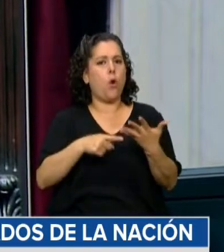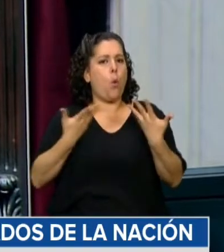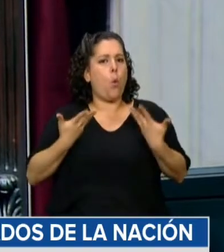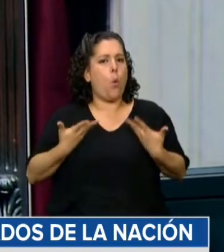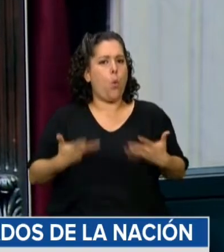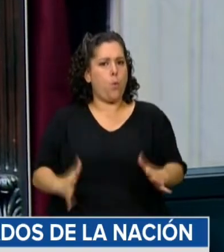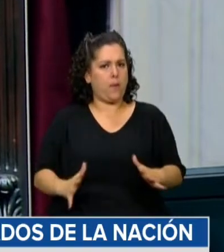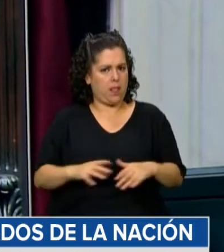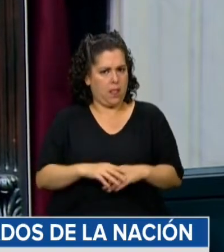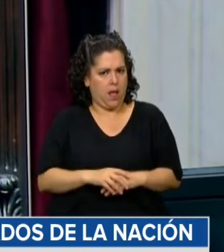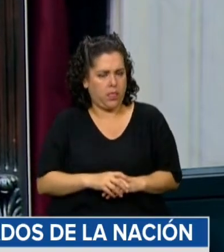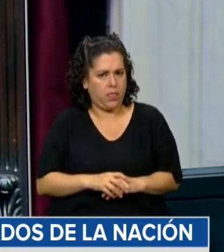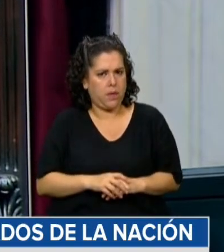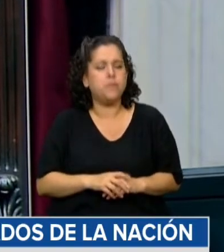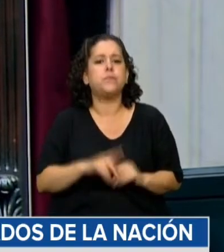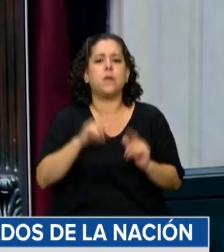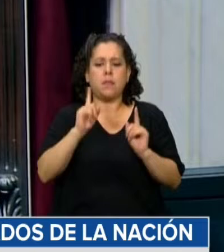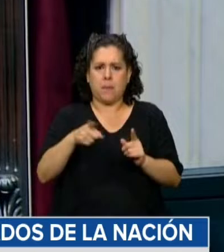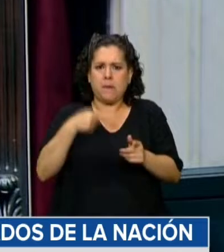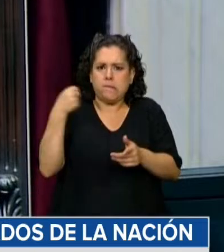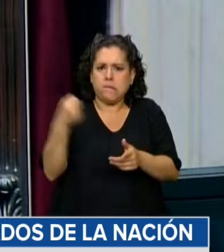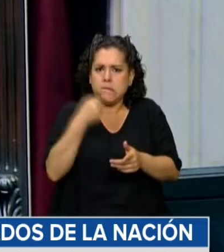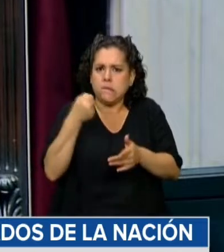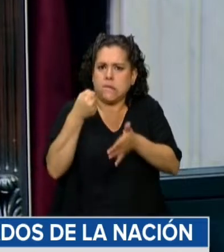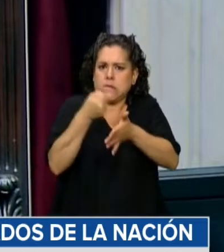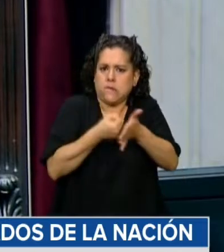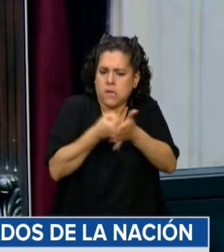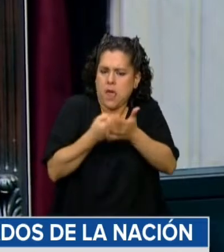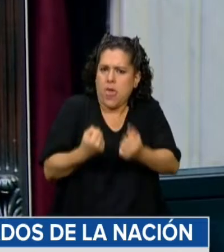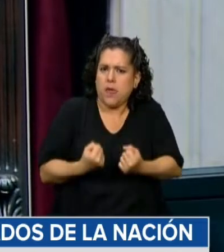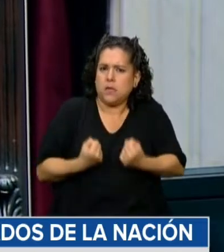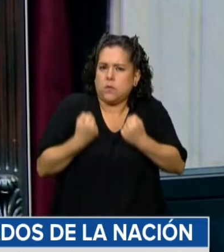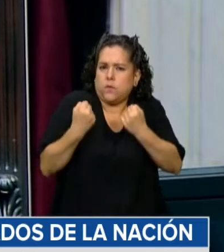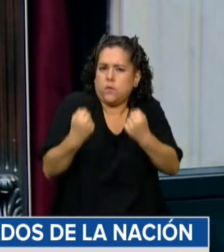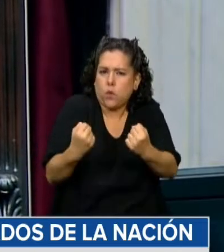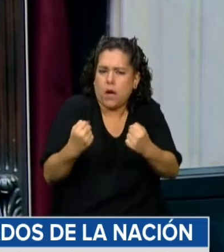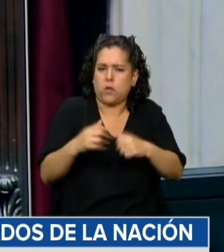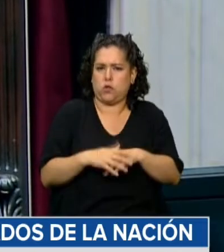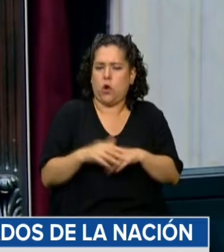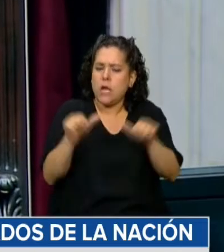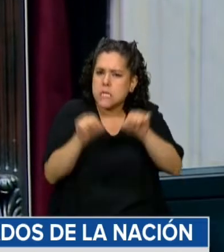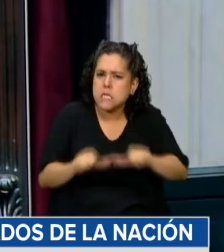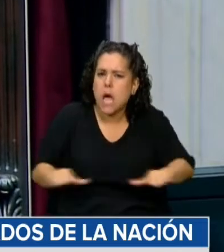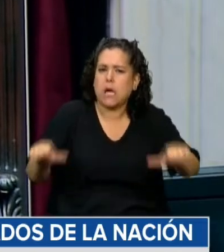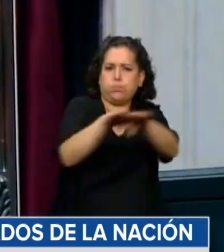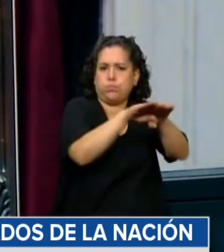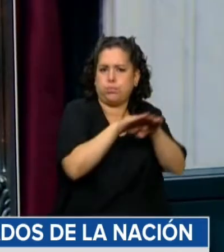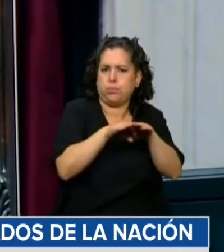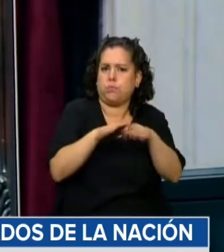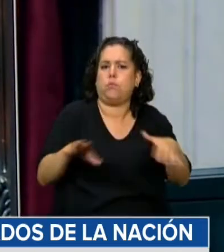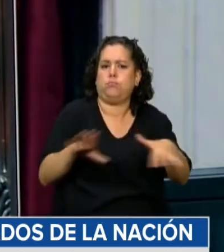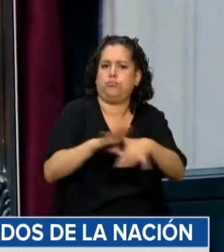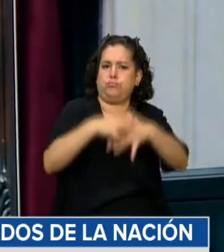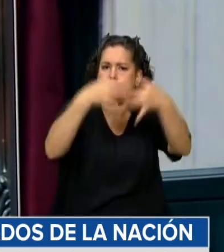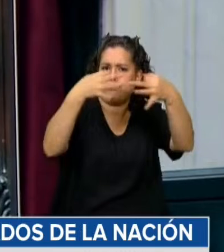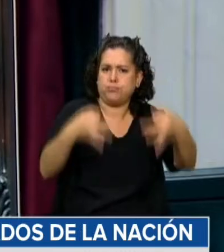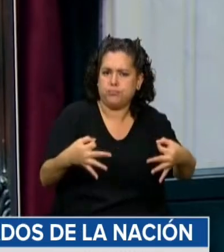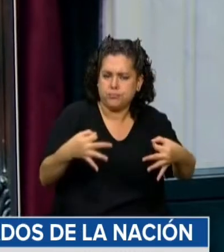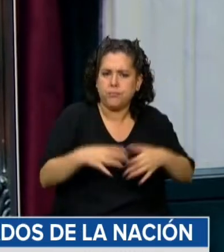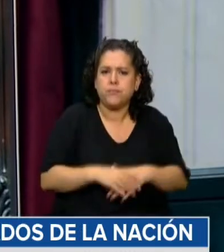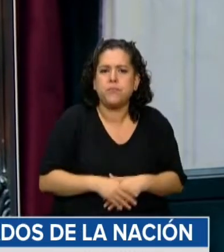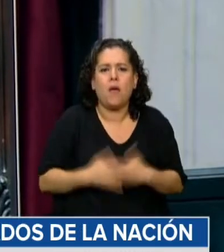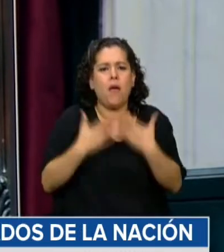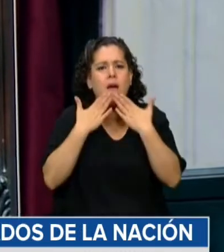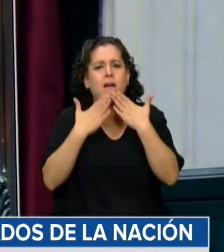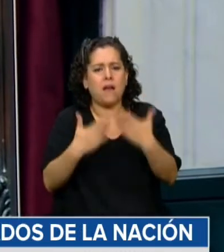humildad, el mérito, el esfuerzo, el sacrificio. A mis hijos también